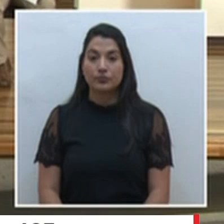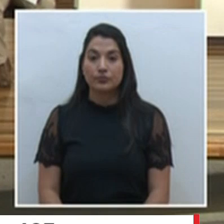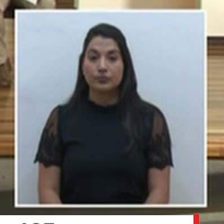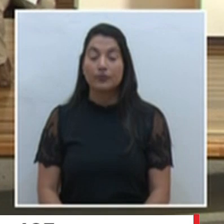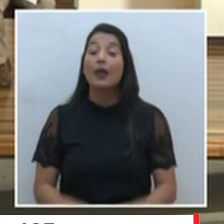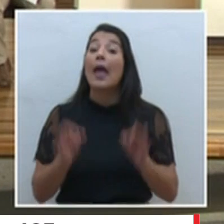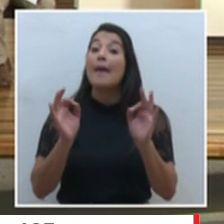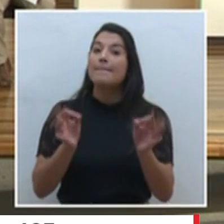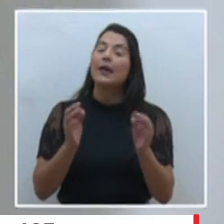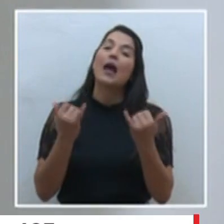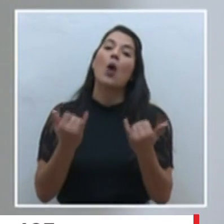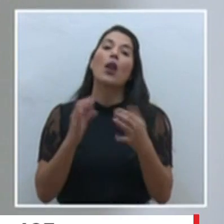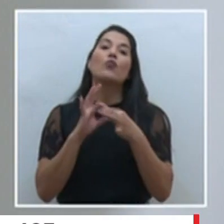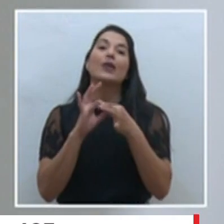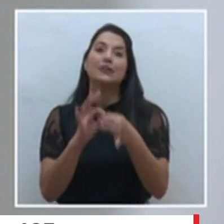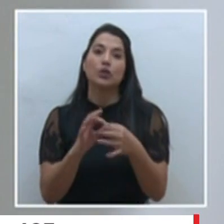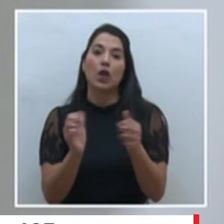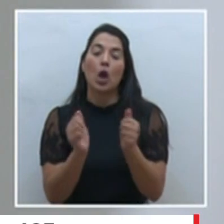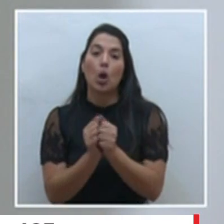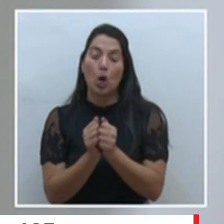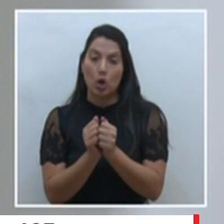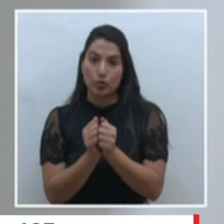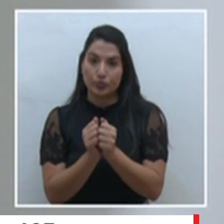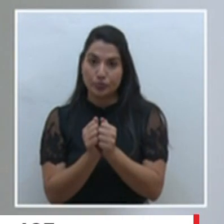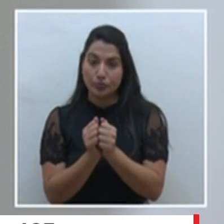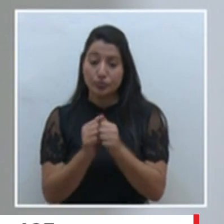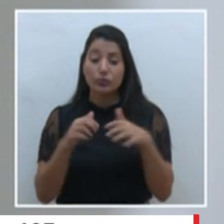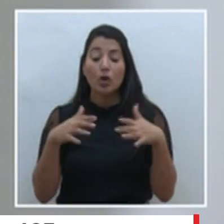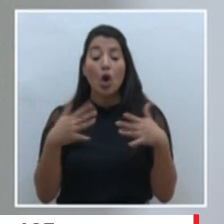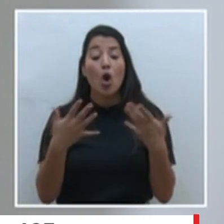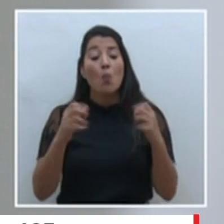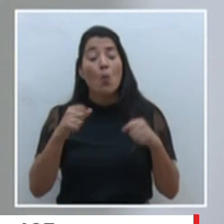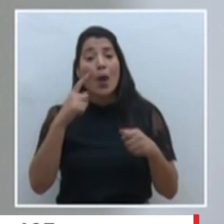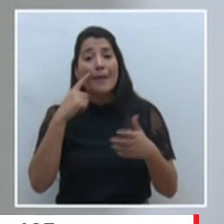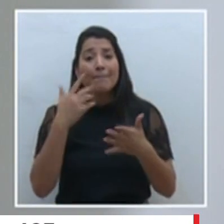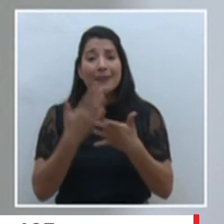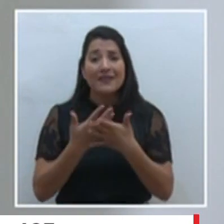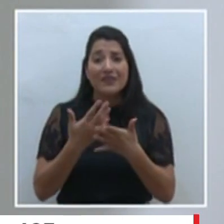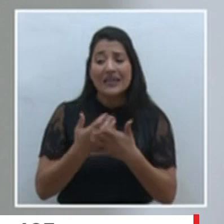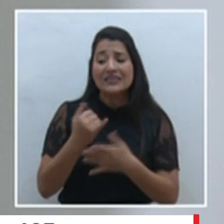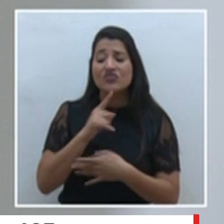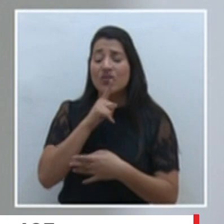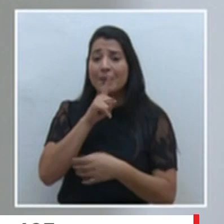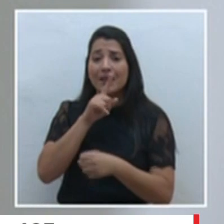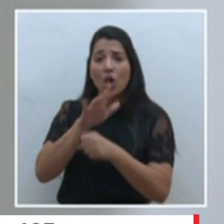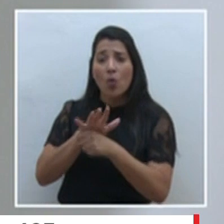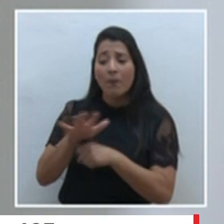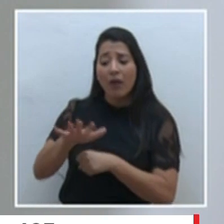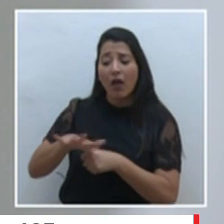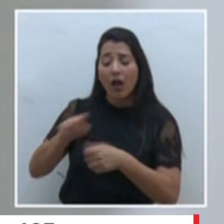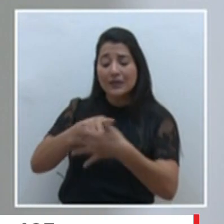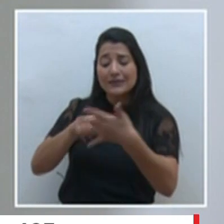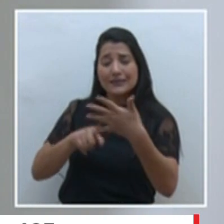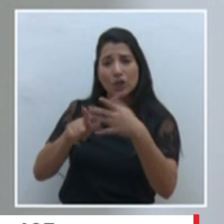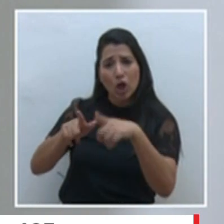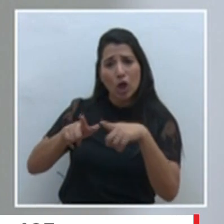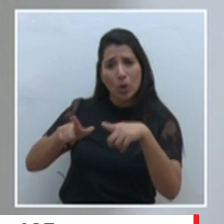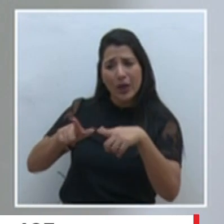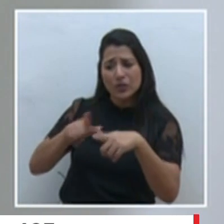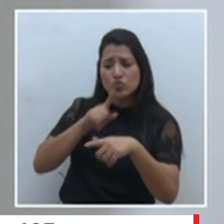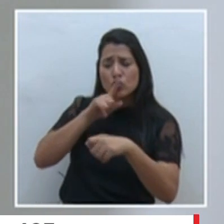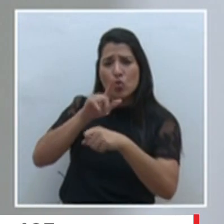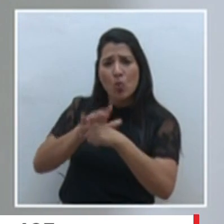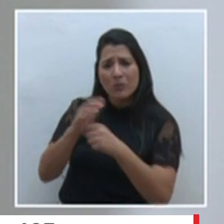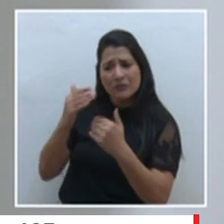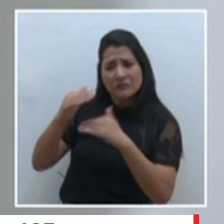Muy bien, con respecto a el asunto de cómo verificar las restricciones, pues en realidad el asunto de